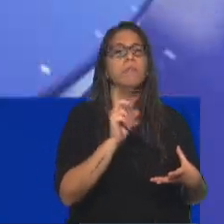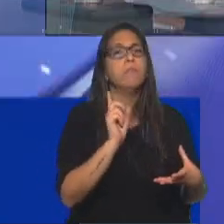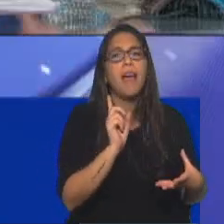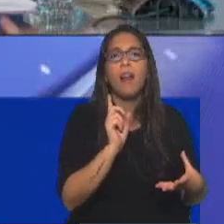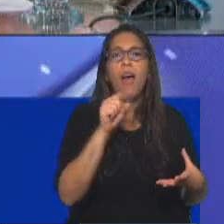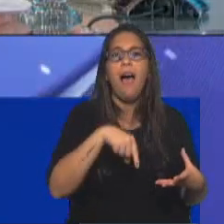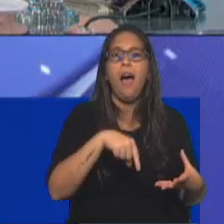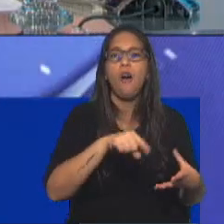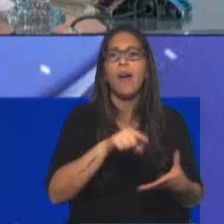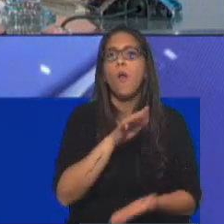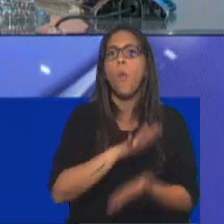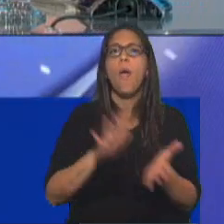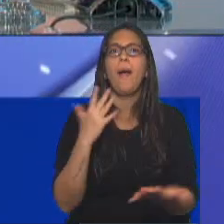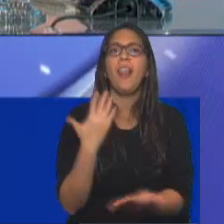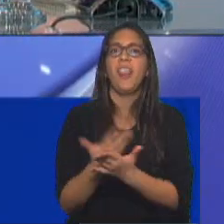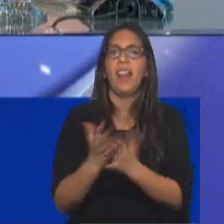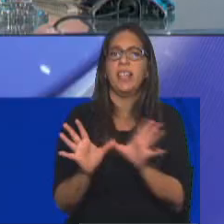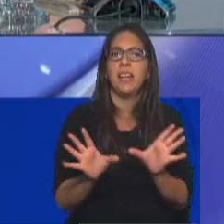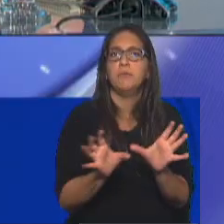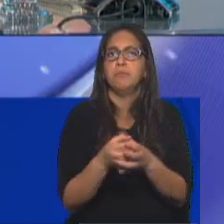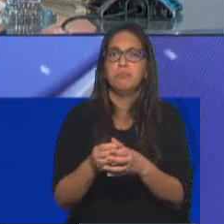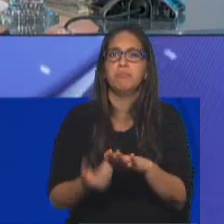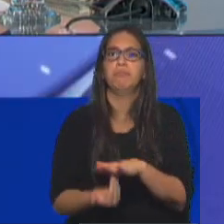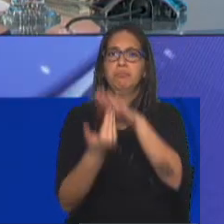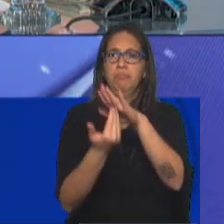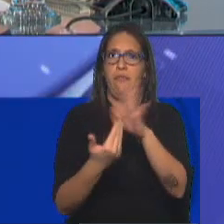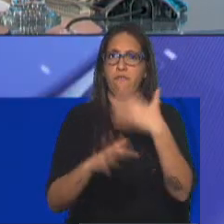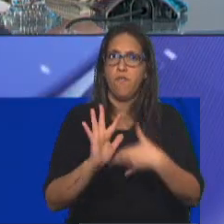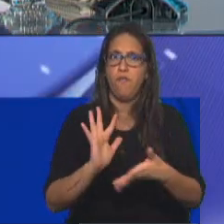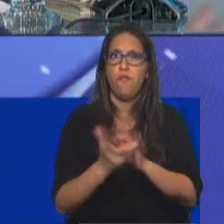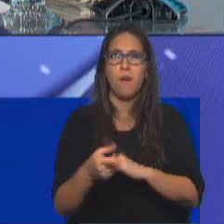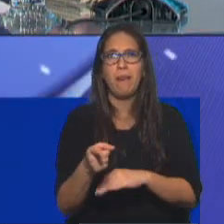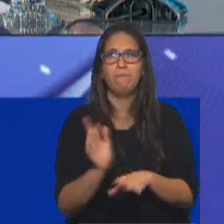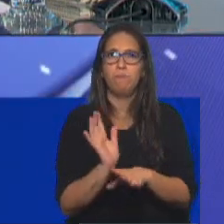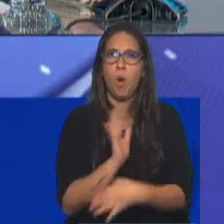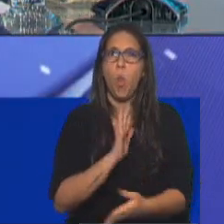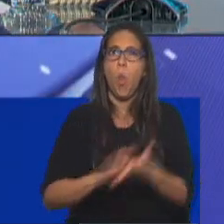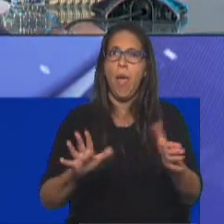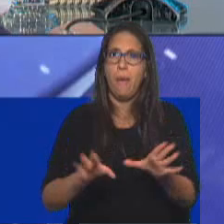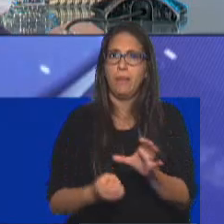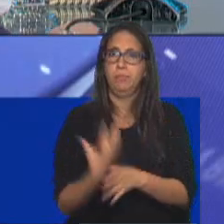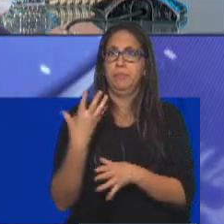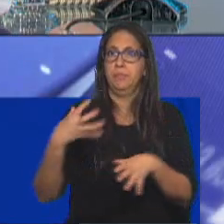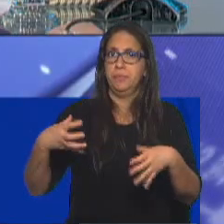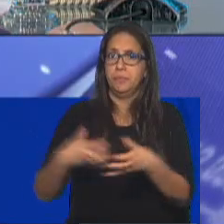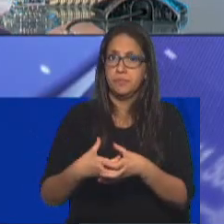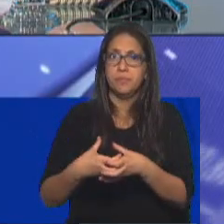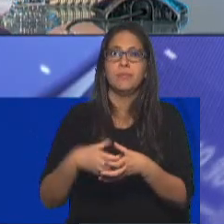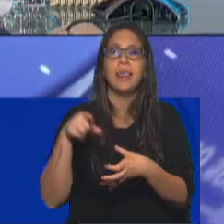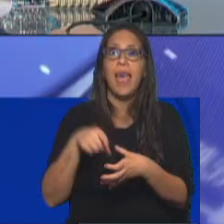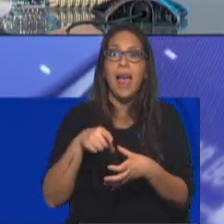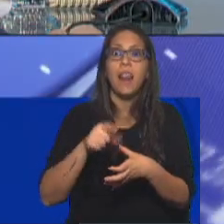conoce como nuevas derechas o derechas más radicales que rompen con las derechas tradicionales, en este caso de los Tories, y que